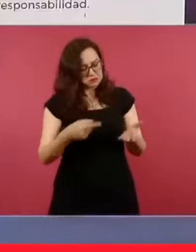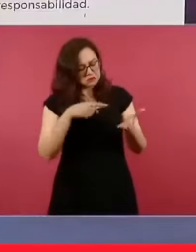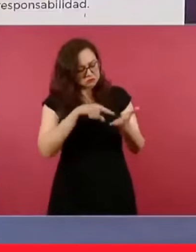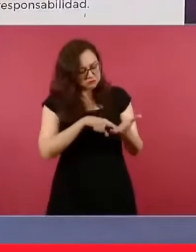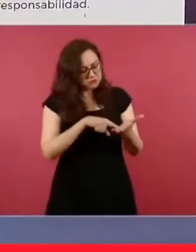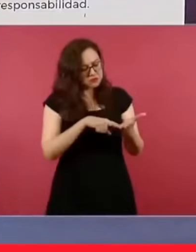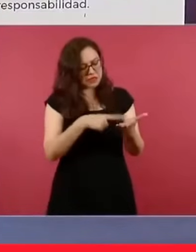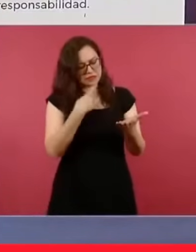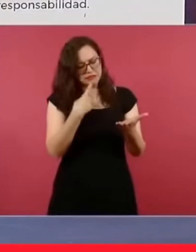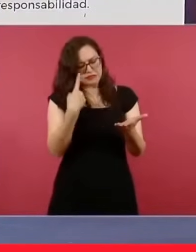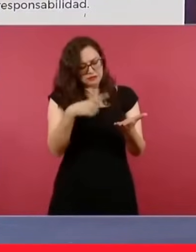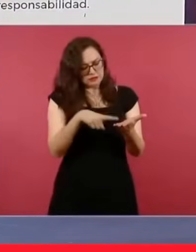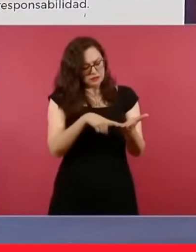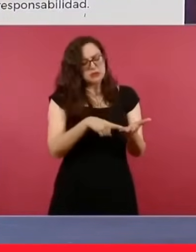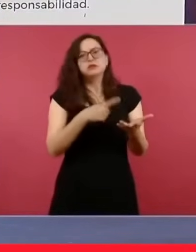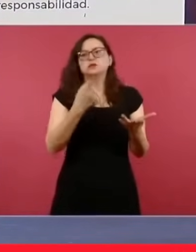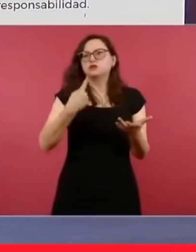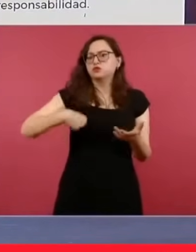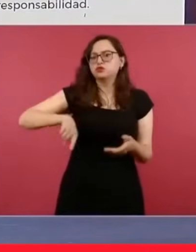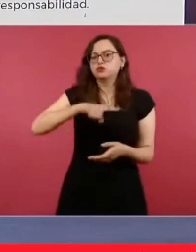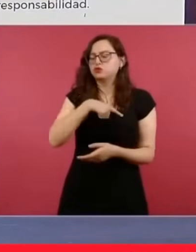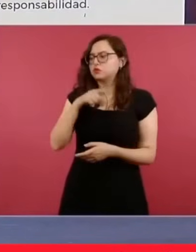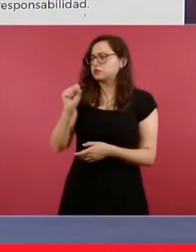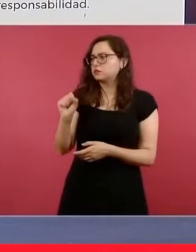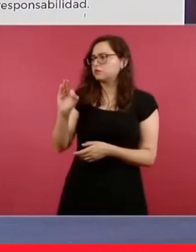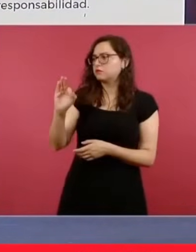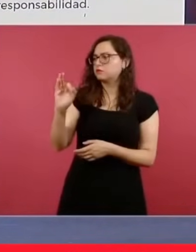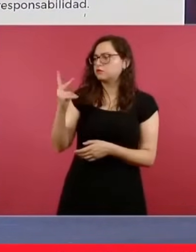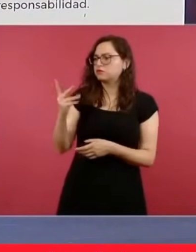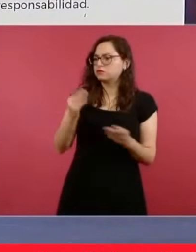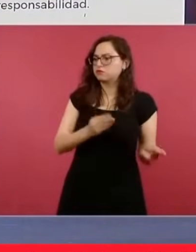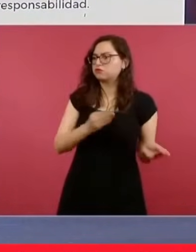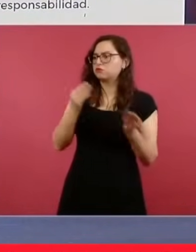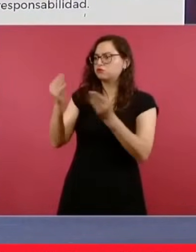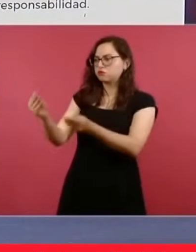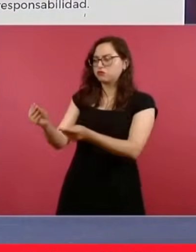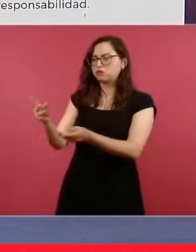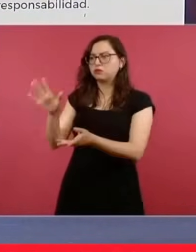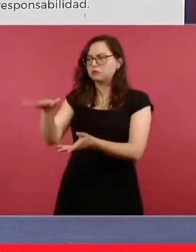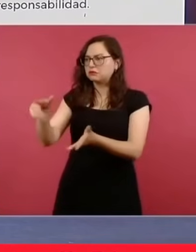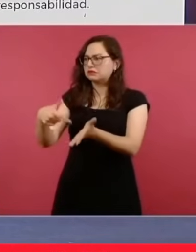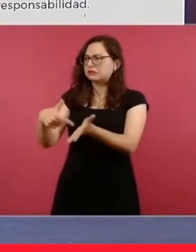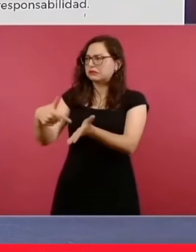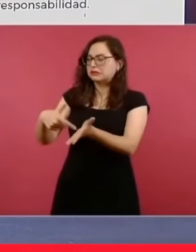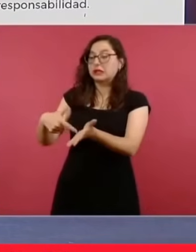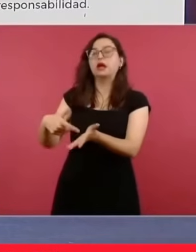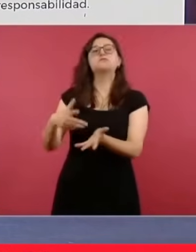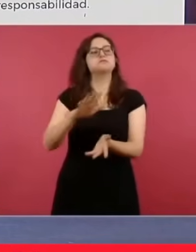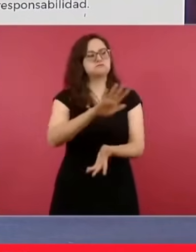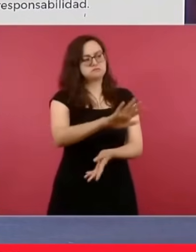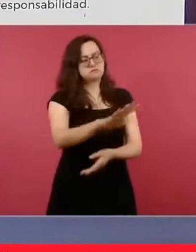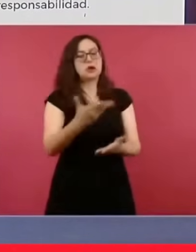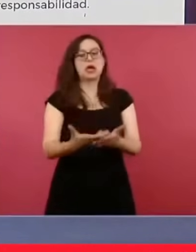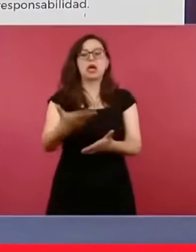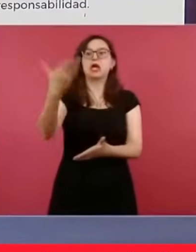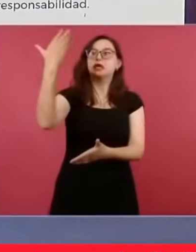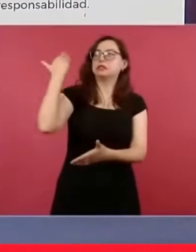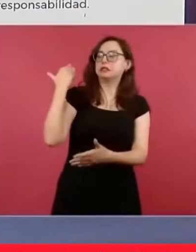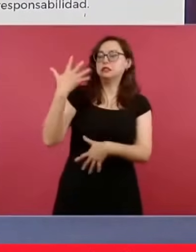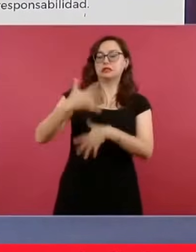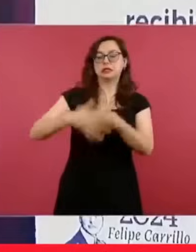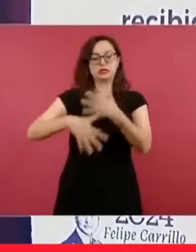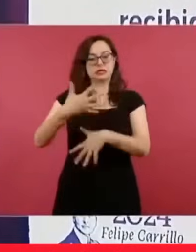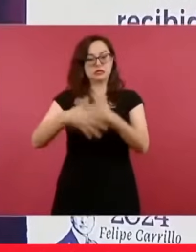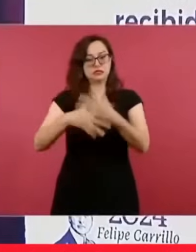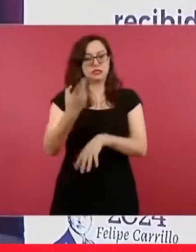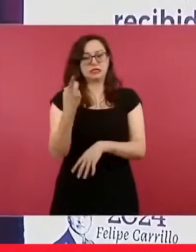la Función Pública. La Función Pública en diciembre 15 del año pasado la cerró